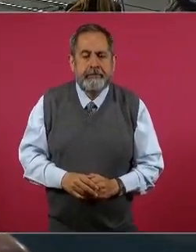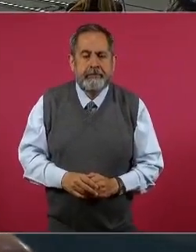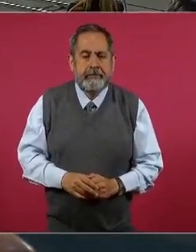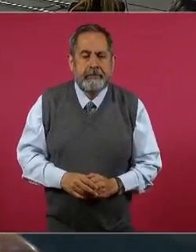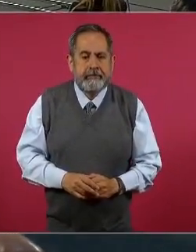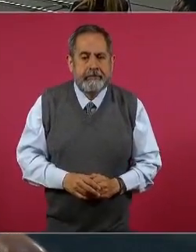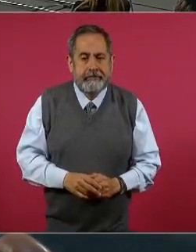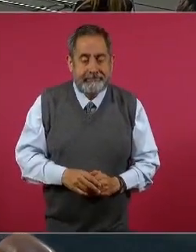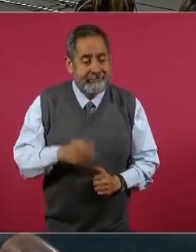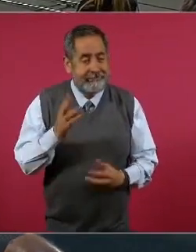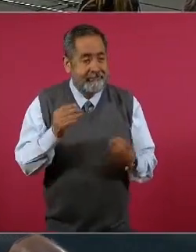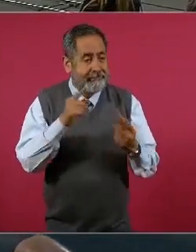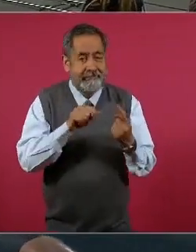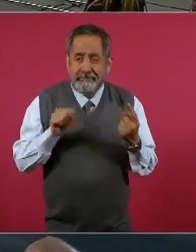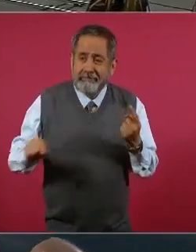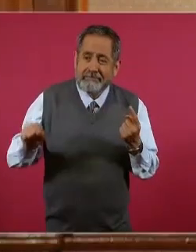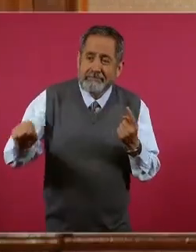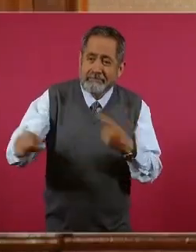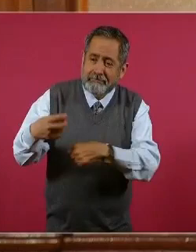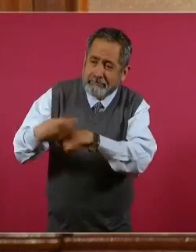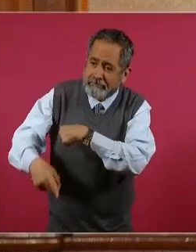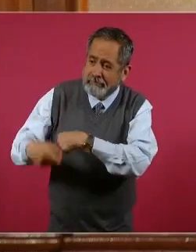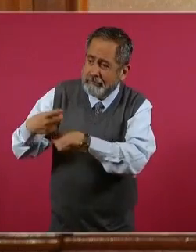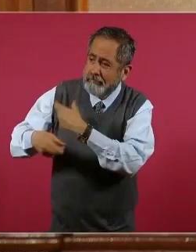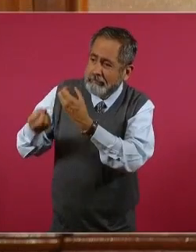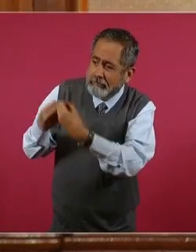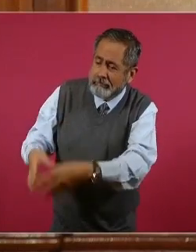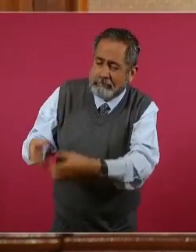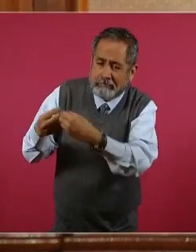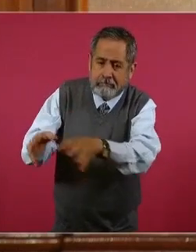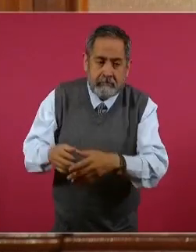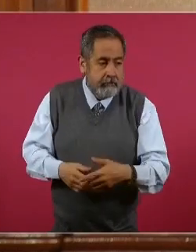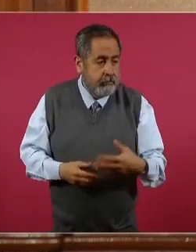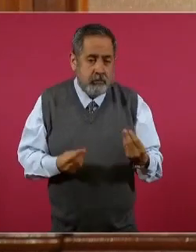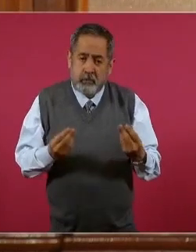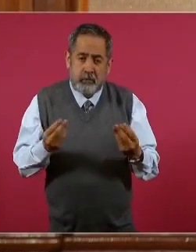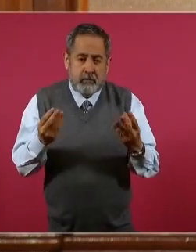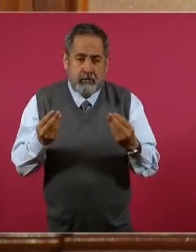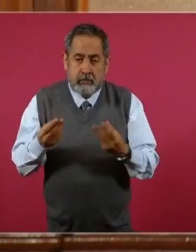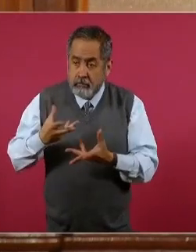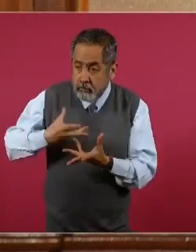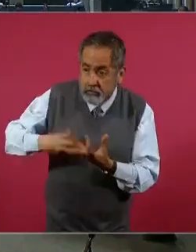fue mucho el daño, y resarcir el daño